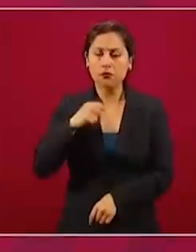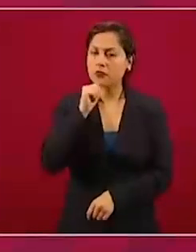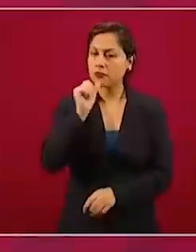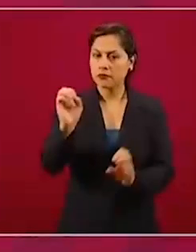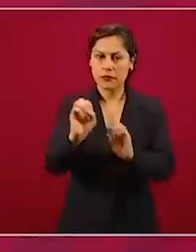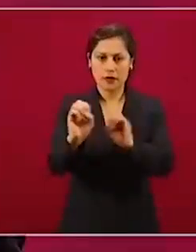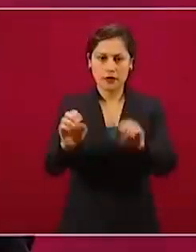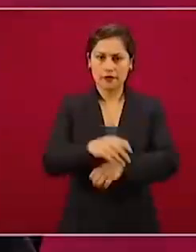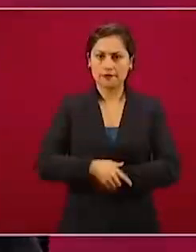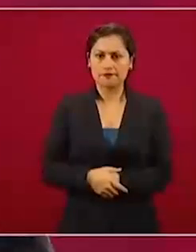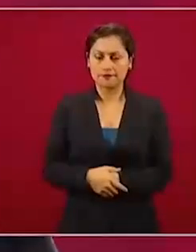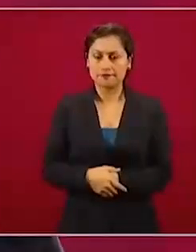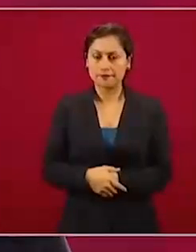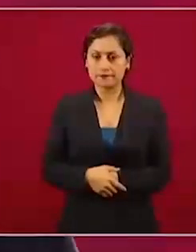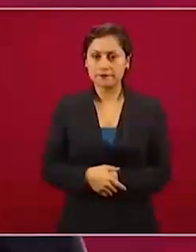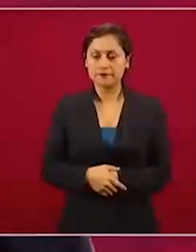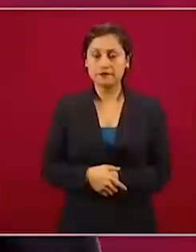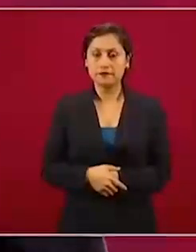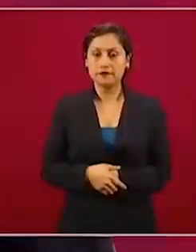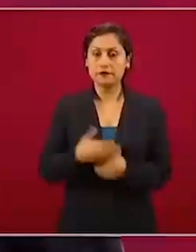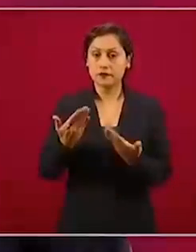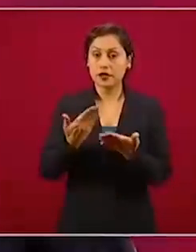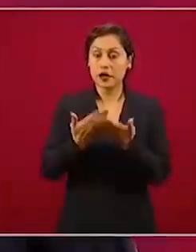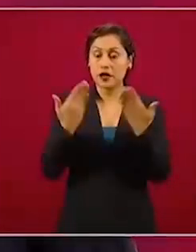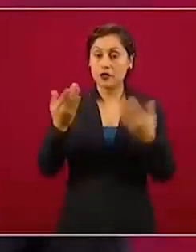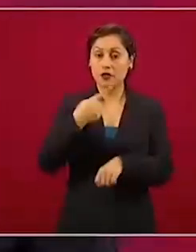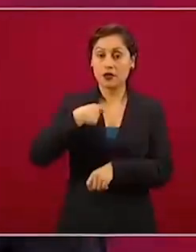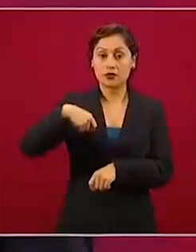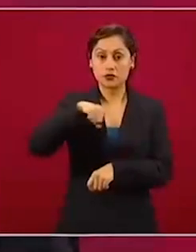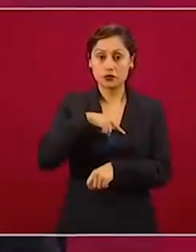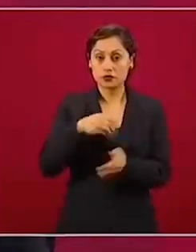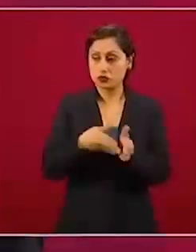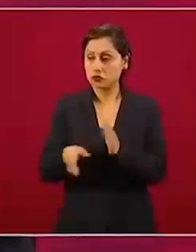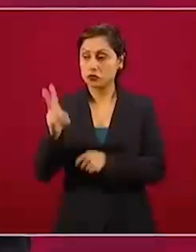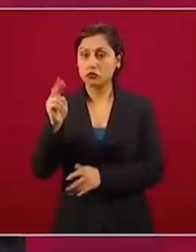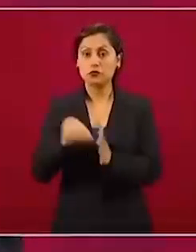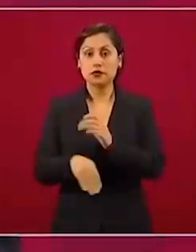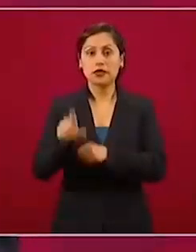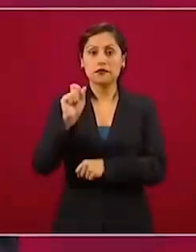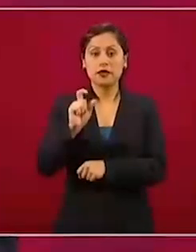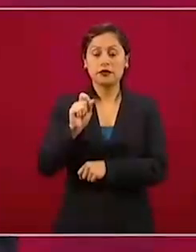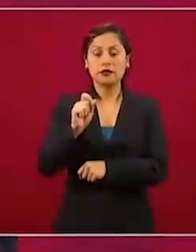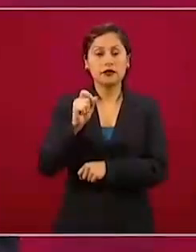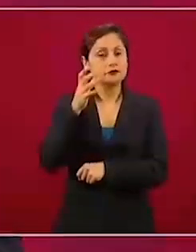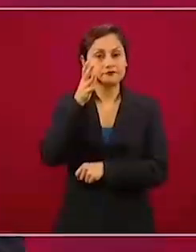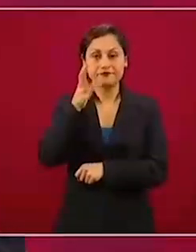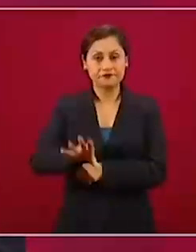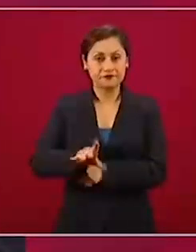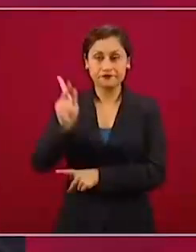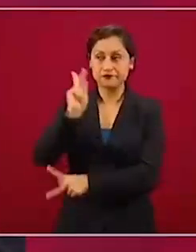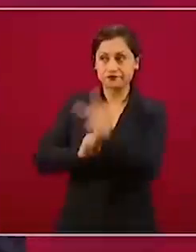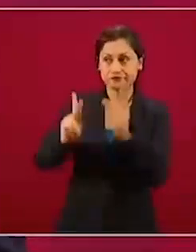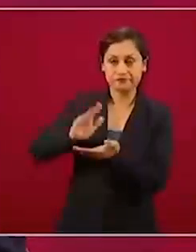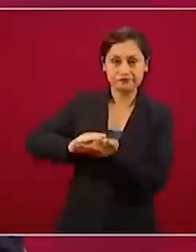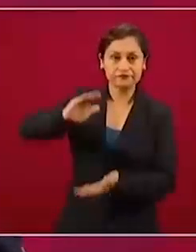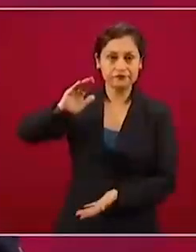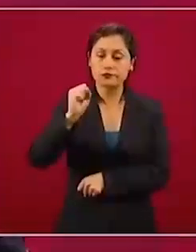y este año queremos que no aumente con relación al